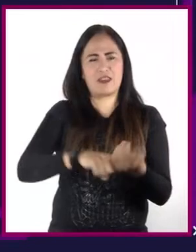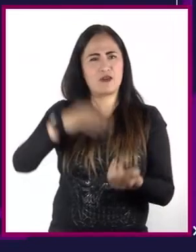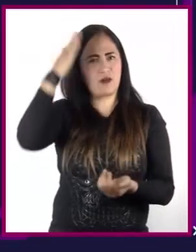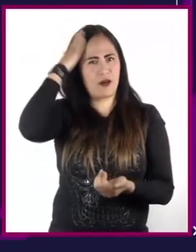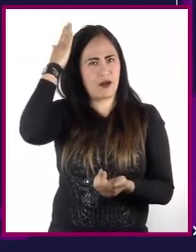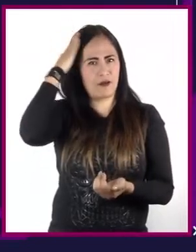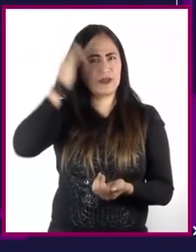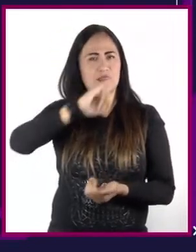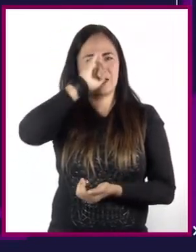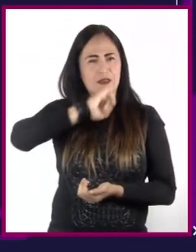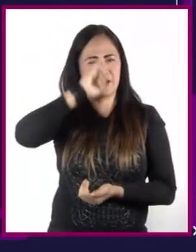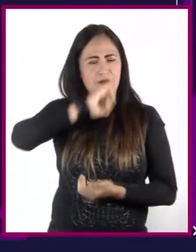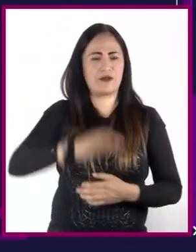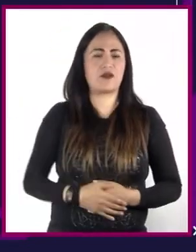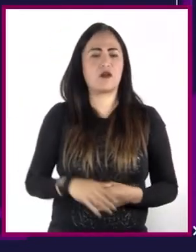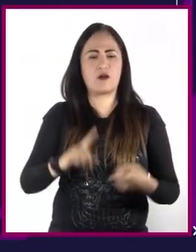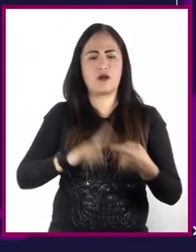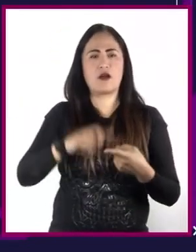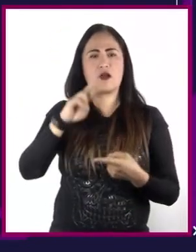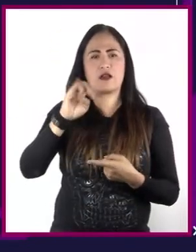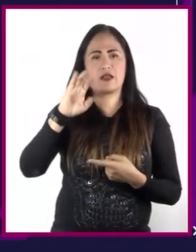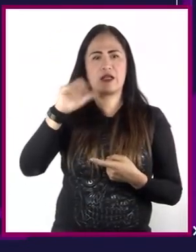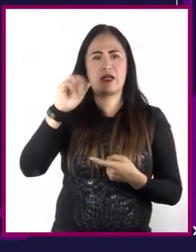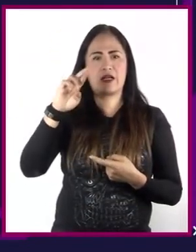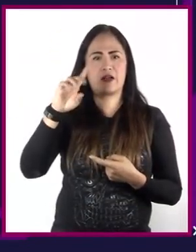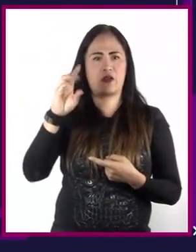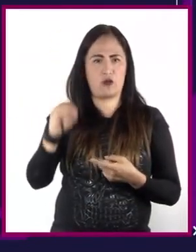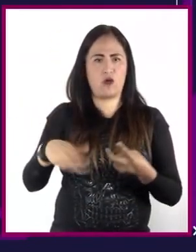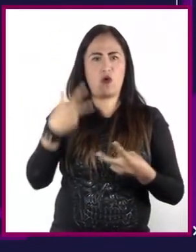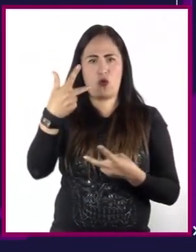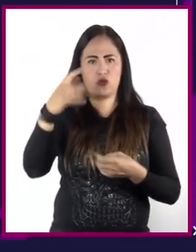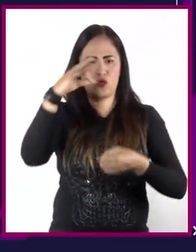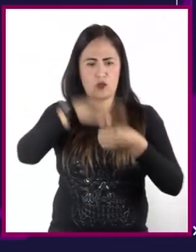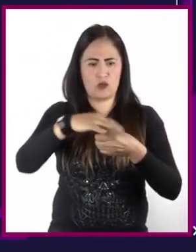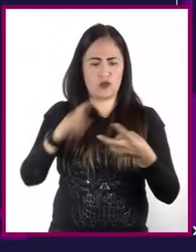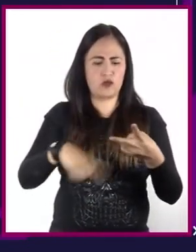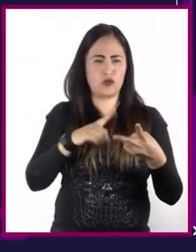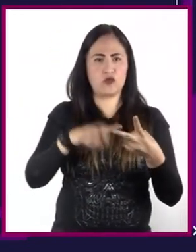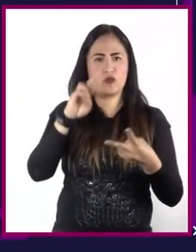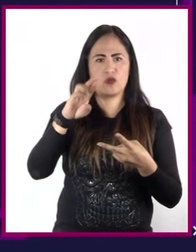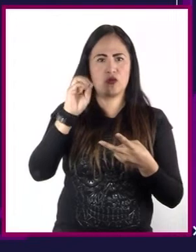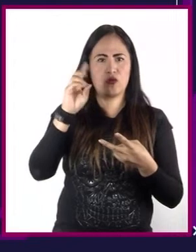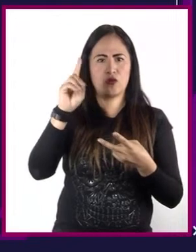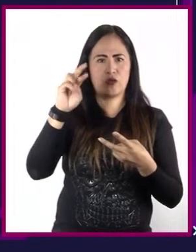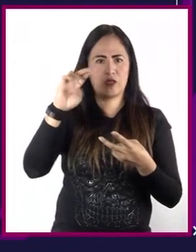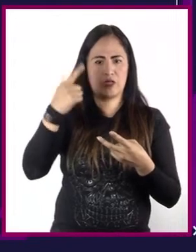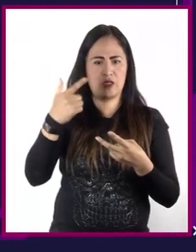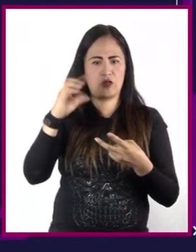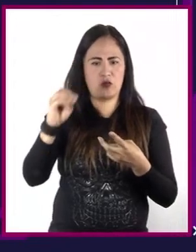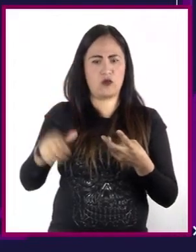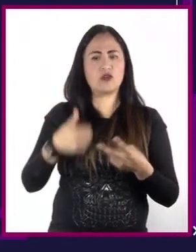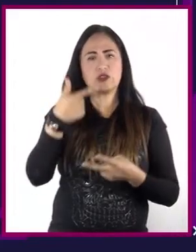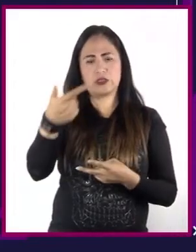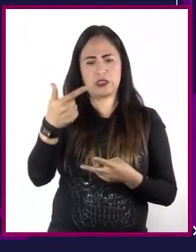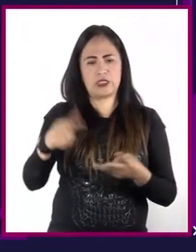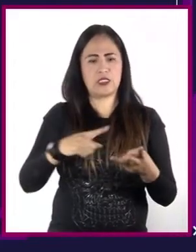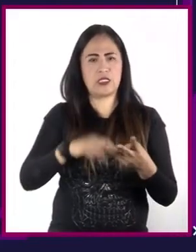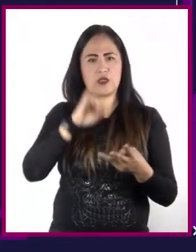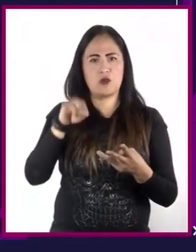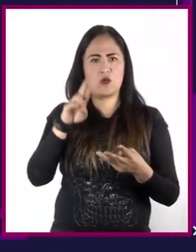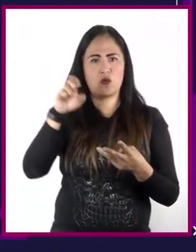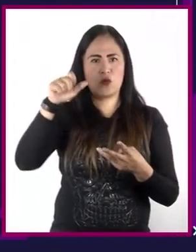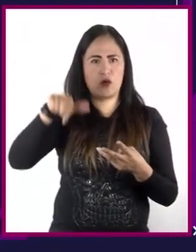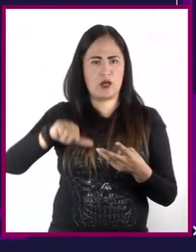asesora. Ricardo, 8 votos. Rodrigo, 7 votos. Juan, 6 votos. Carolina,